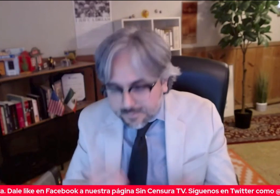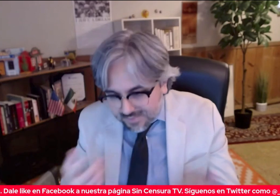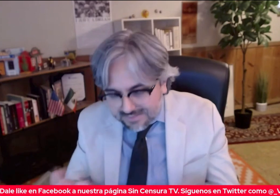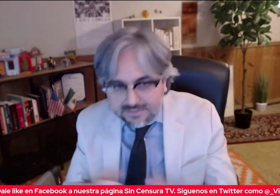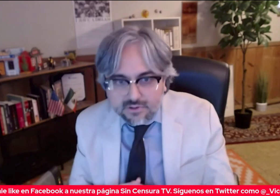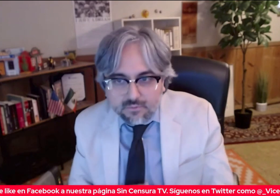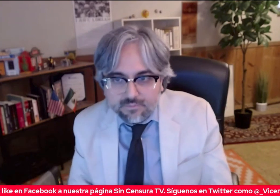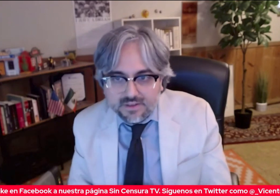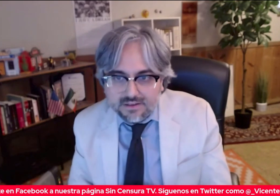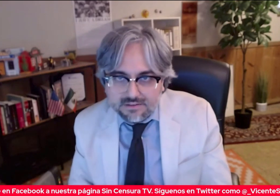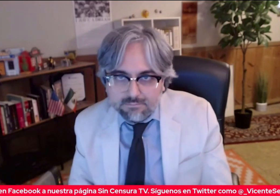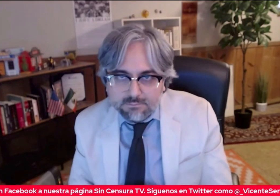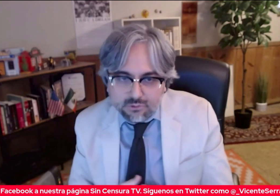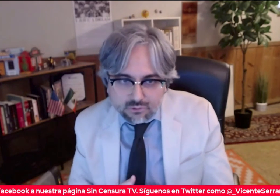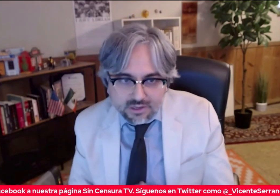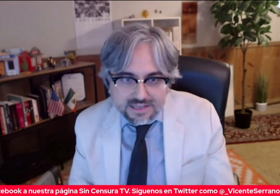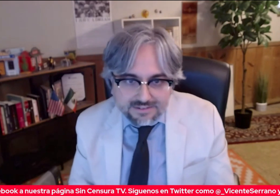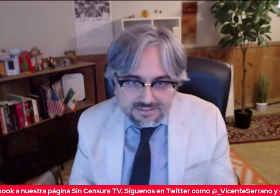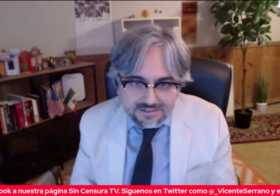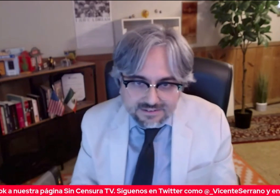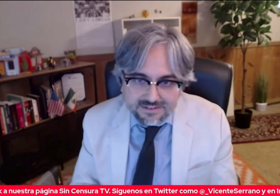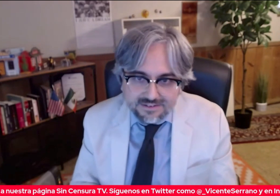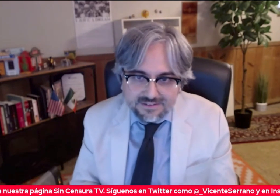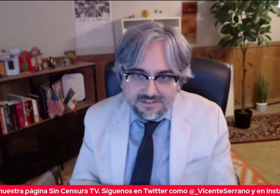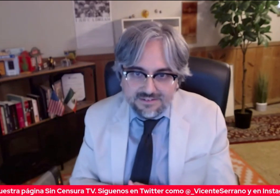pero insistió Mathieu Torlier,